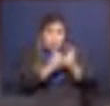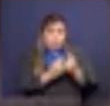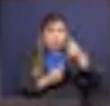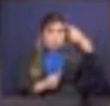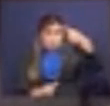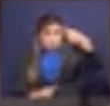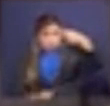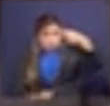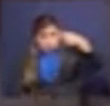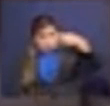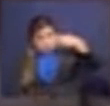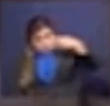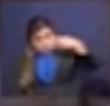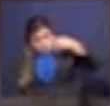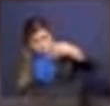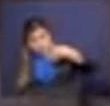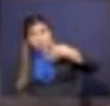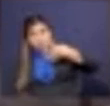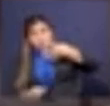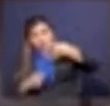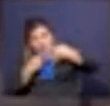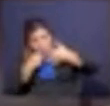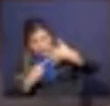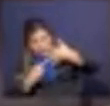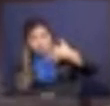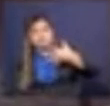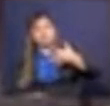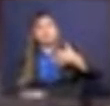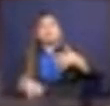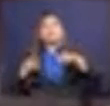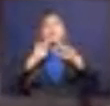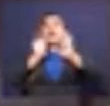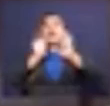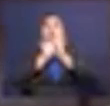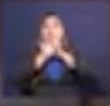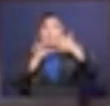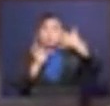puede reiniciarse, o del 5, o del 4, o del 3.